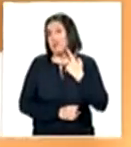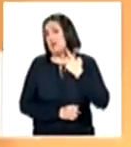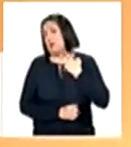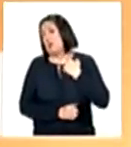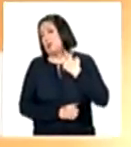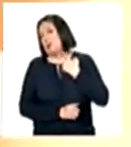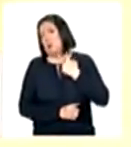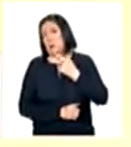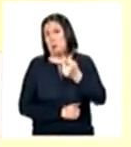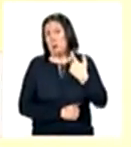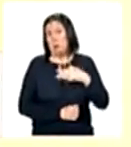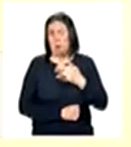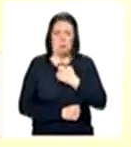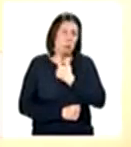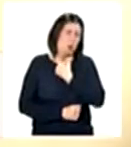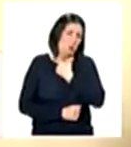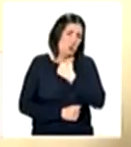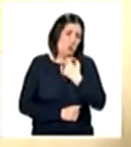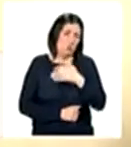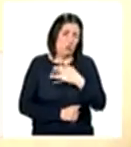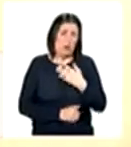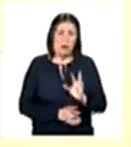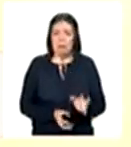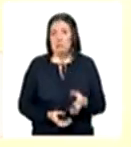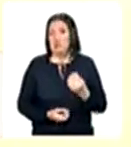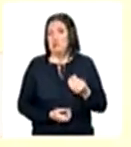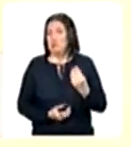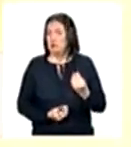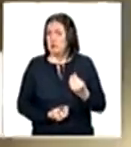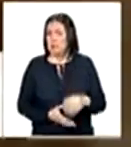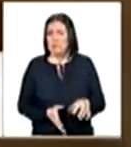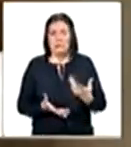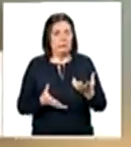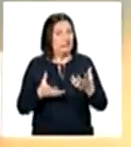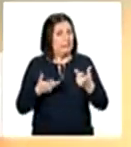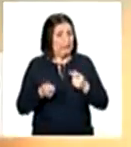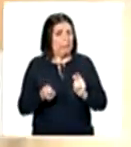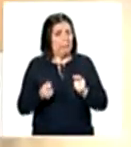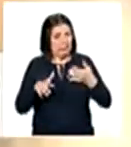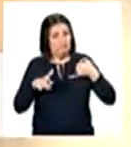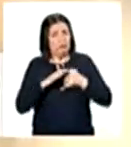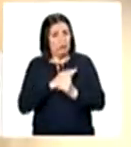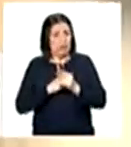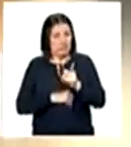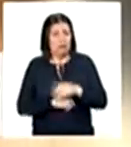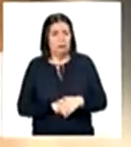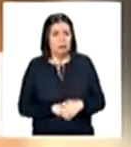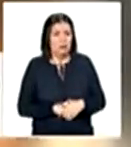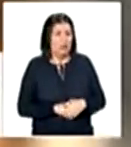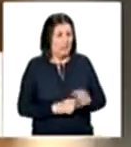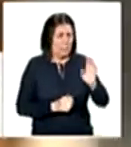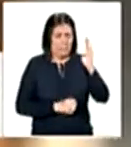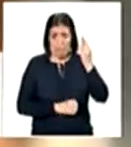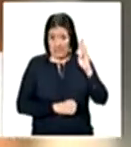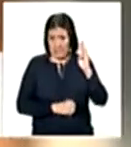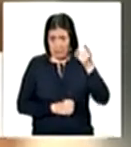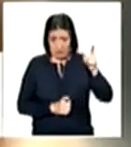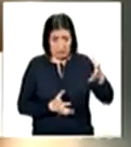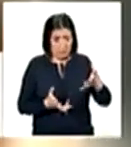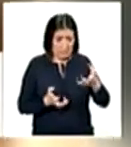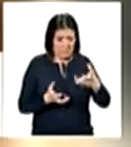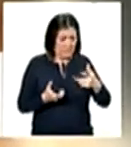esta mujer. Los moretones son producto de un intento de violación. En el baño me quiso agarrar, me